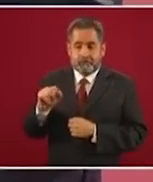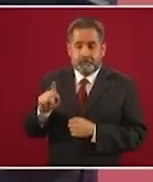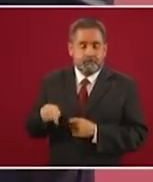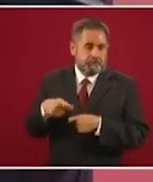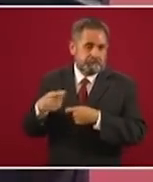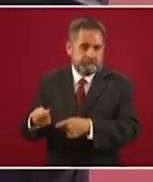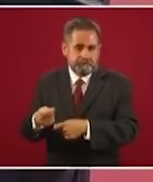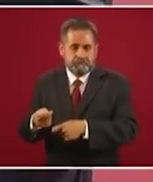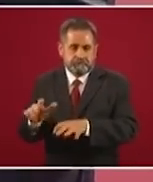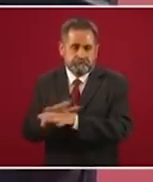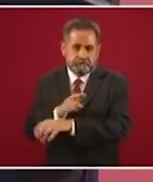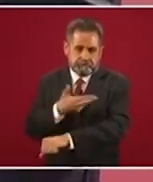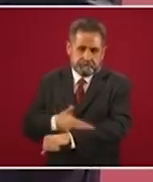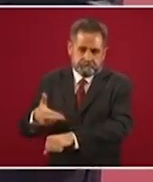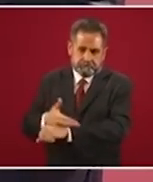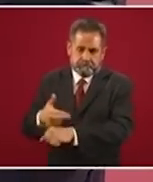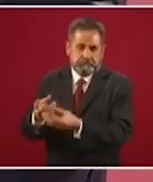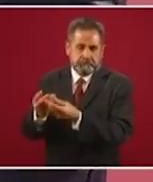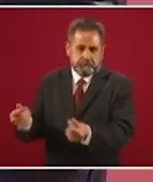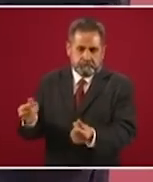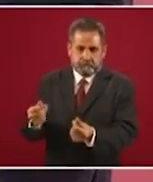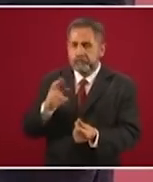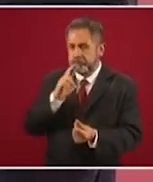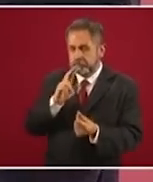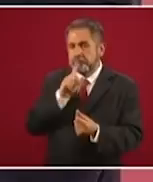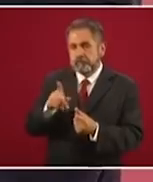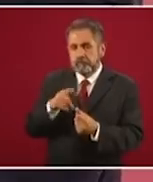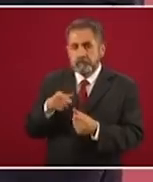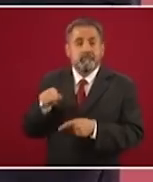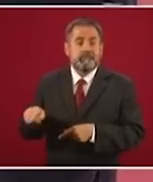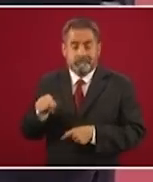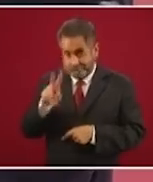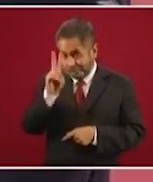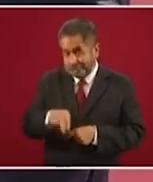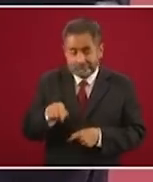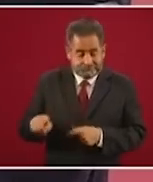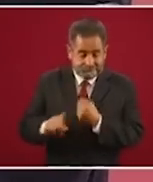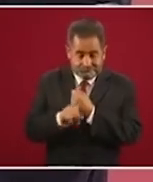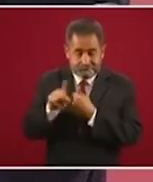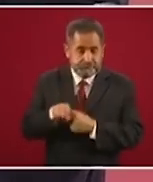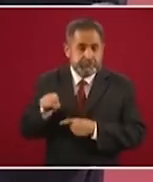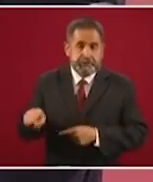y de largo plazo. O sea, que es algo